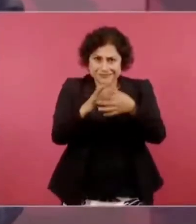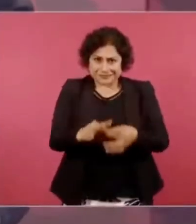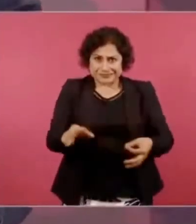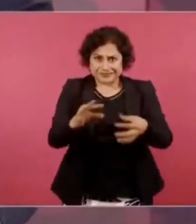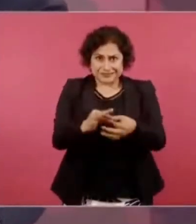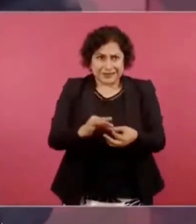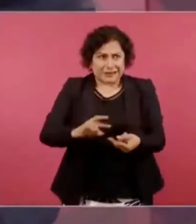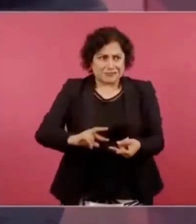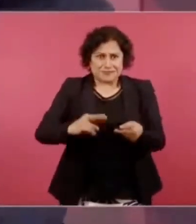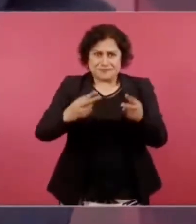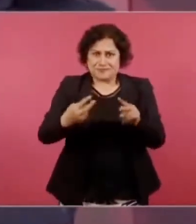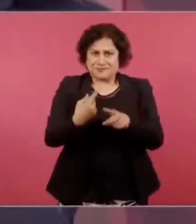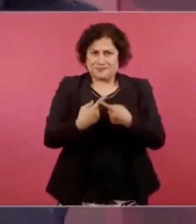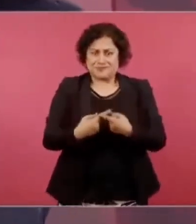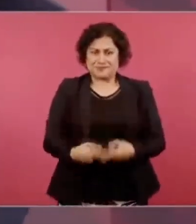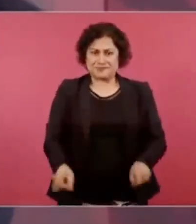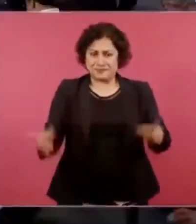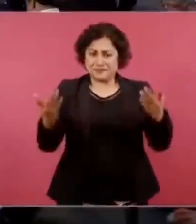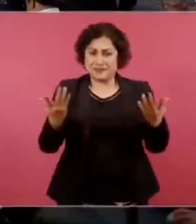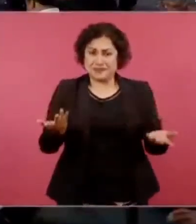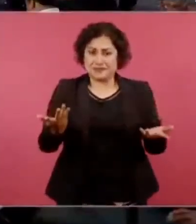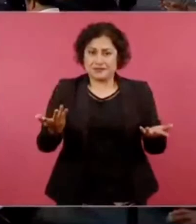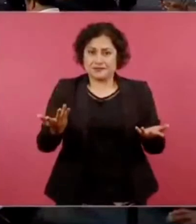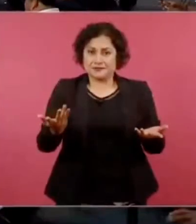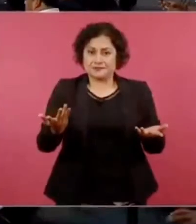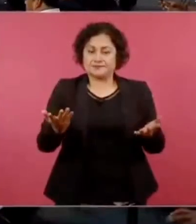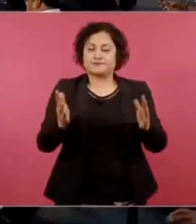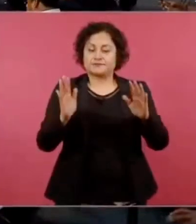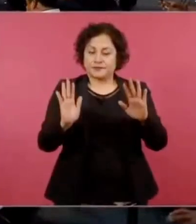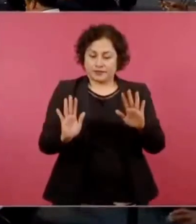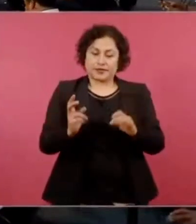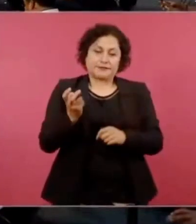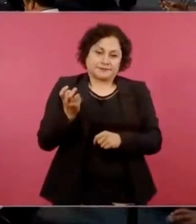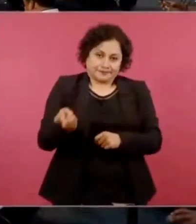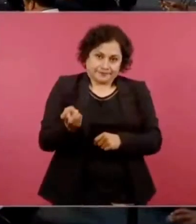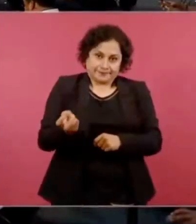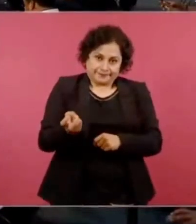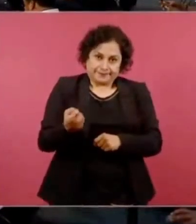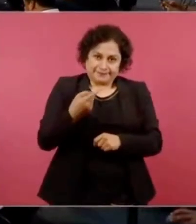Bueno, eso mismo que se hizo con los trabajadores